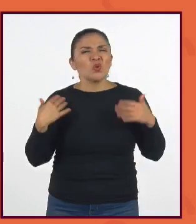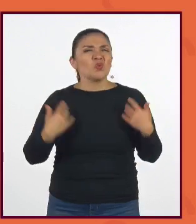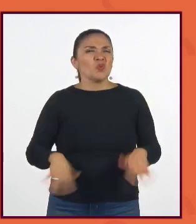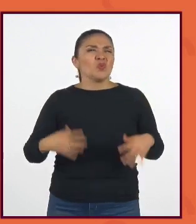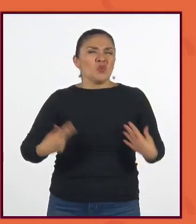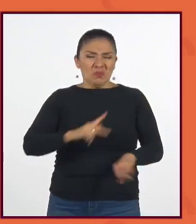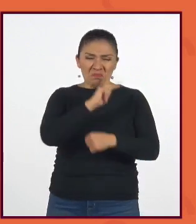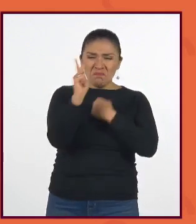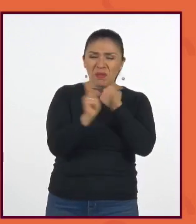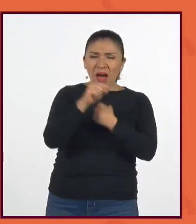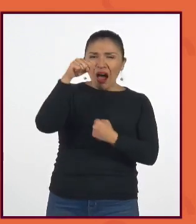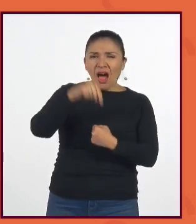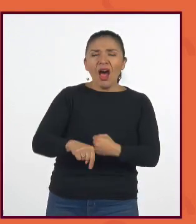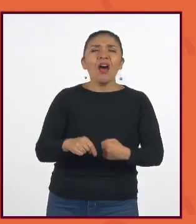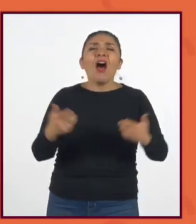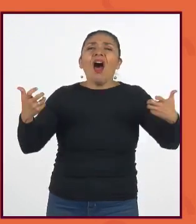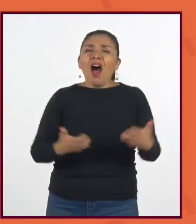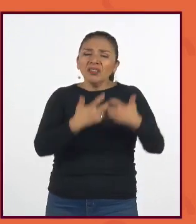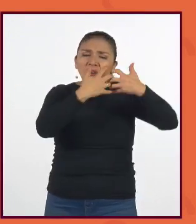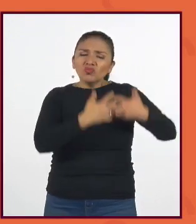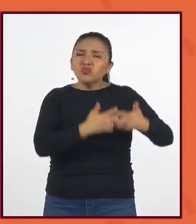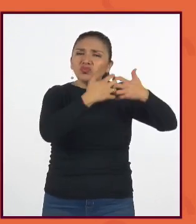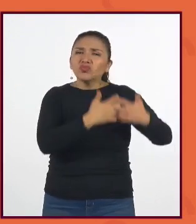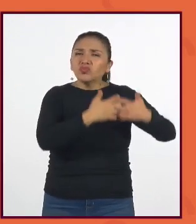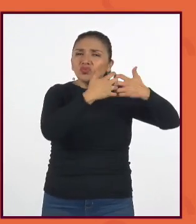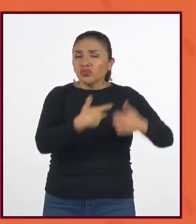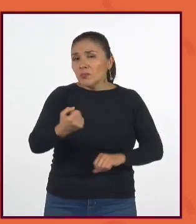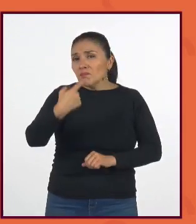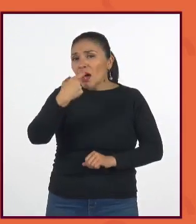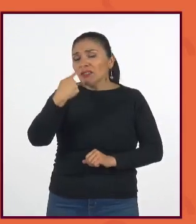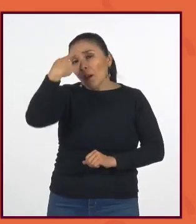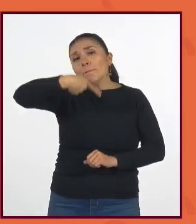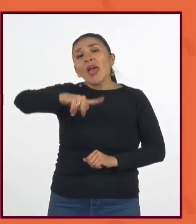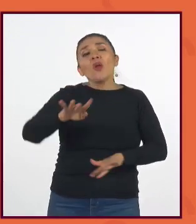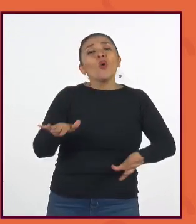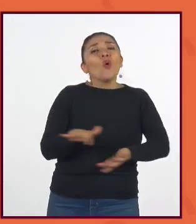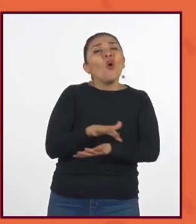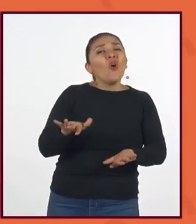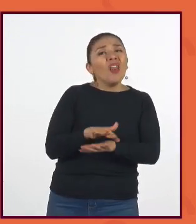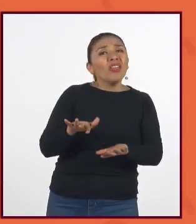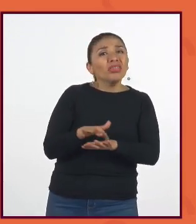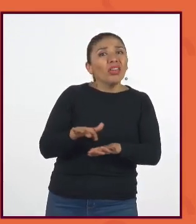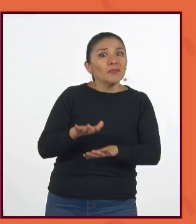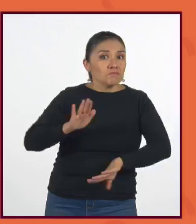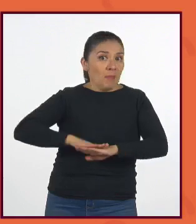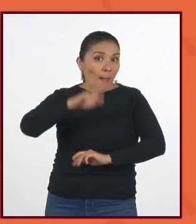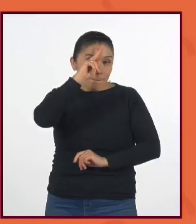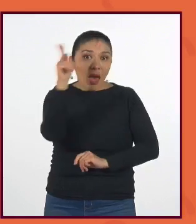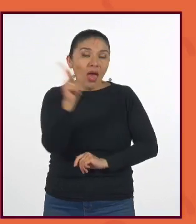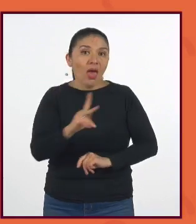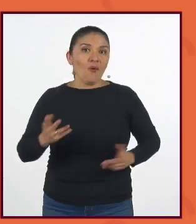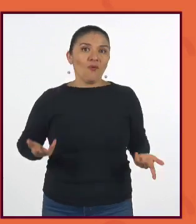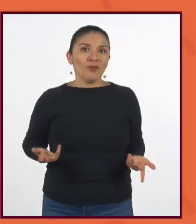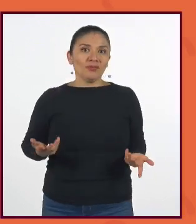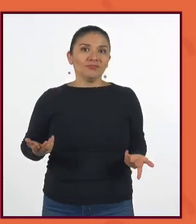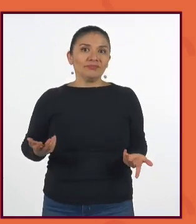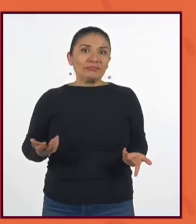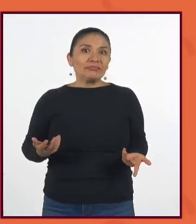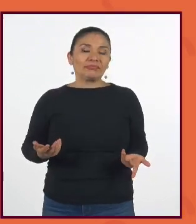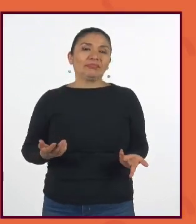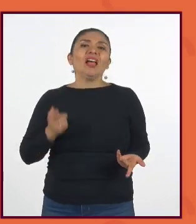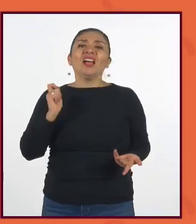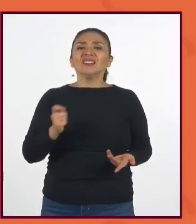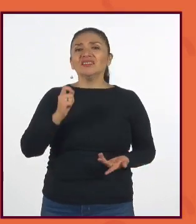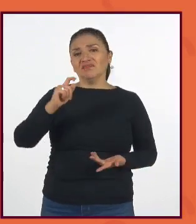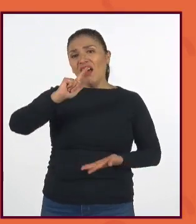que es mayor productor de metanfetaminas de baja calidad. O sea, peor. Así es, o sea, de ilegales,